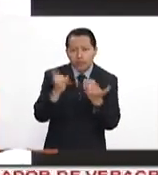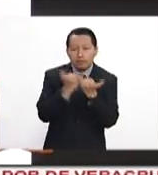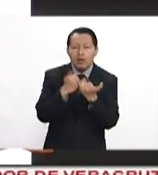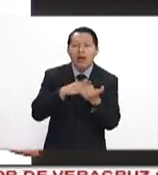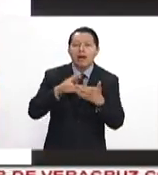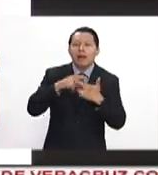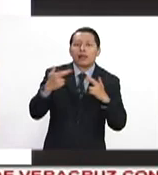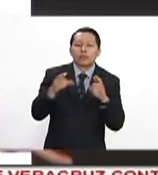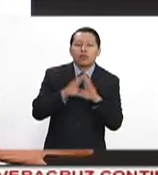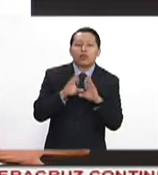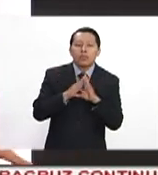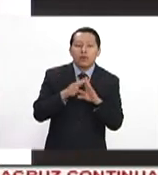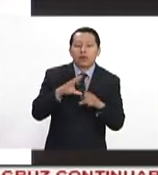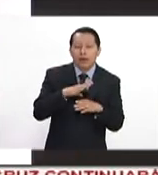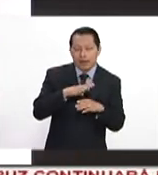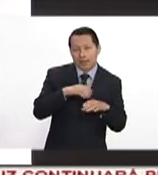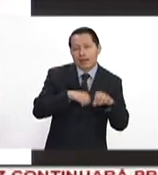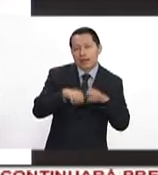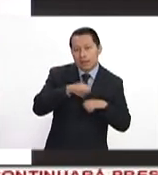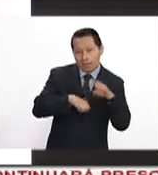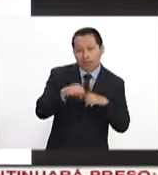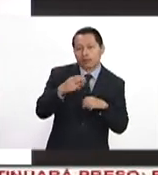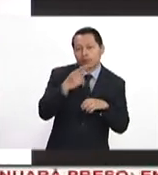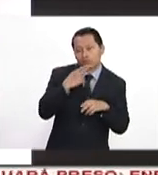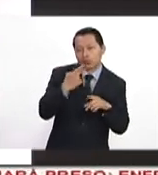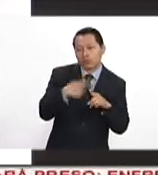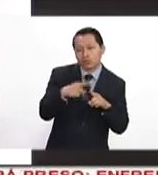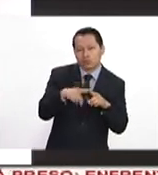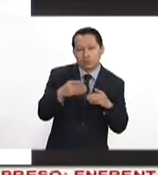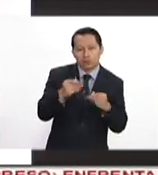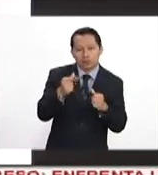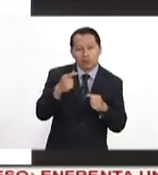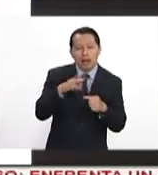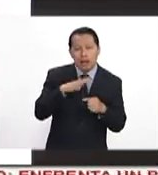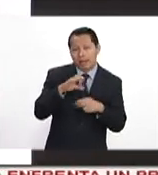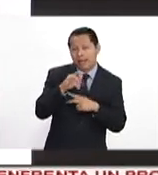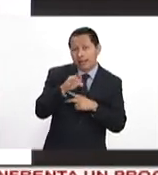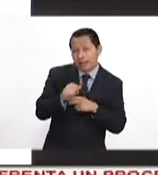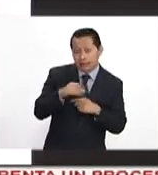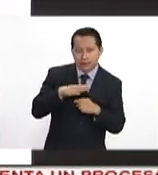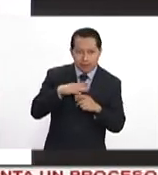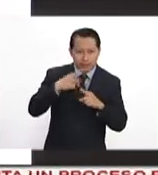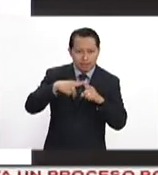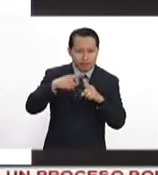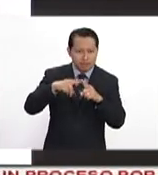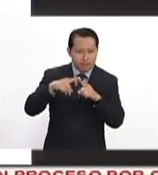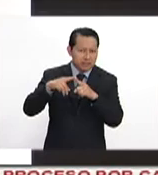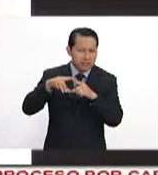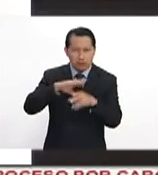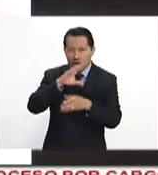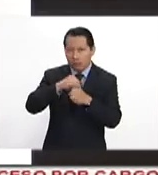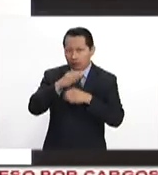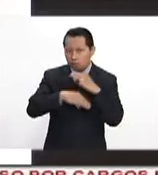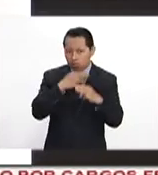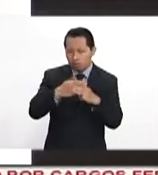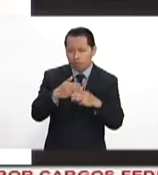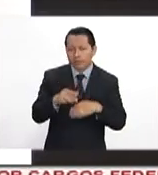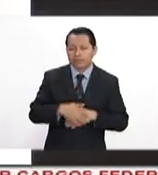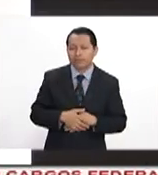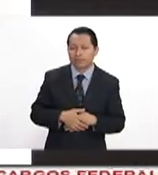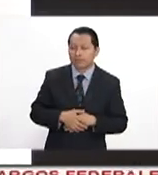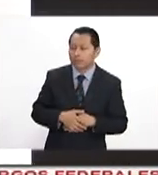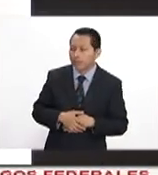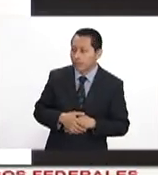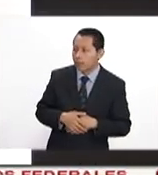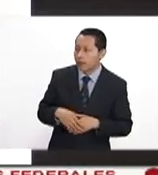la relación con los retailers y con las empresas de bienes de consumo, que la mayoría de nuestros clientes son empresas transnacionales que tienen operaciones en todo el mundo. Y bueno,